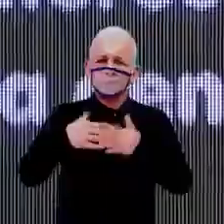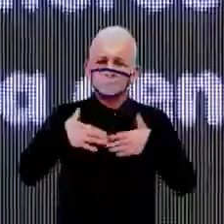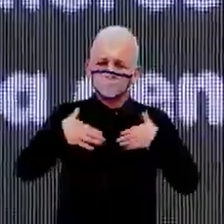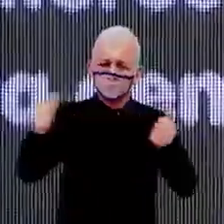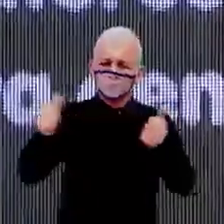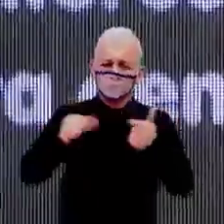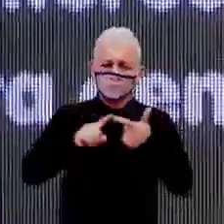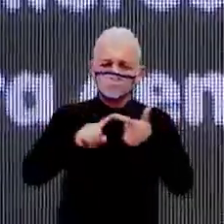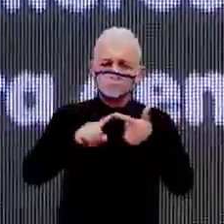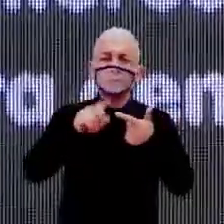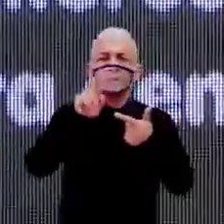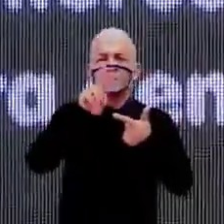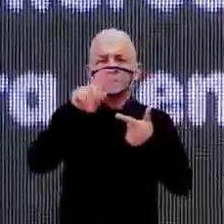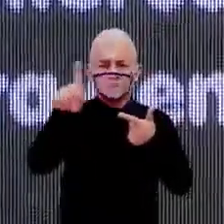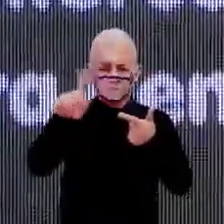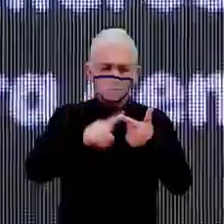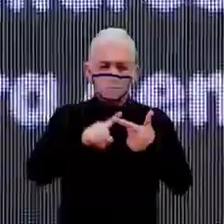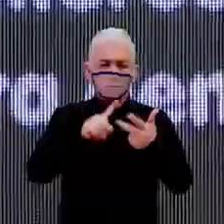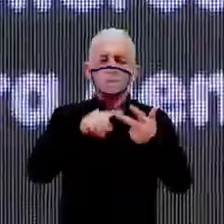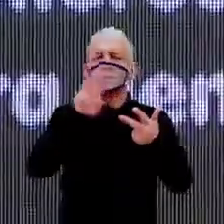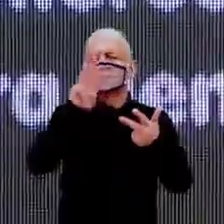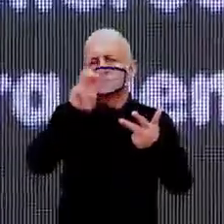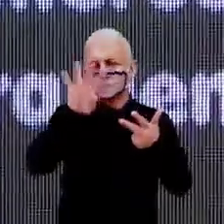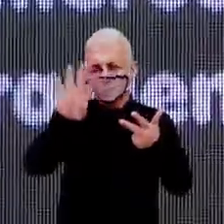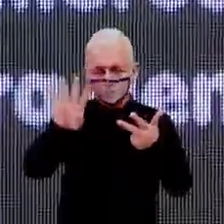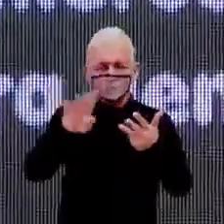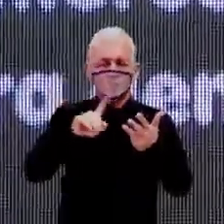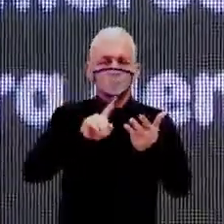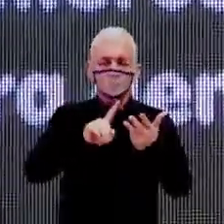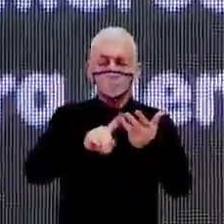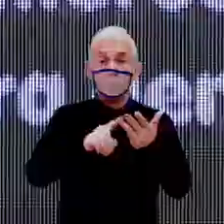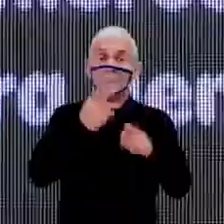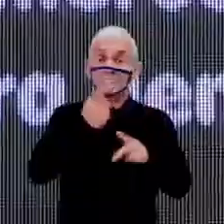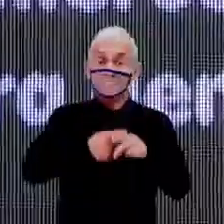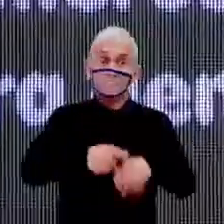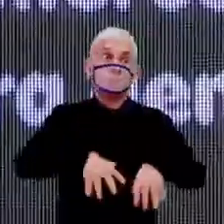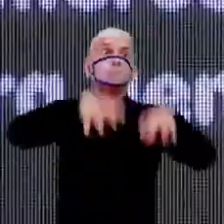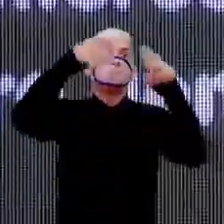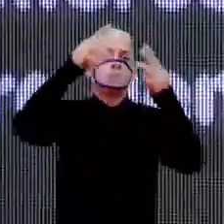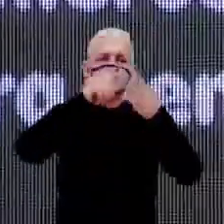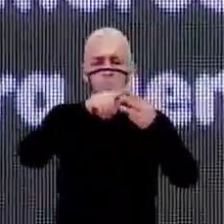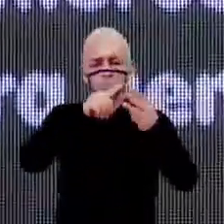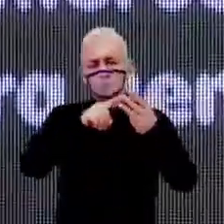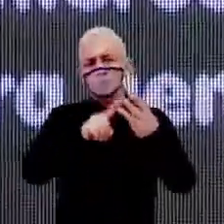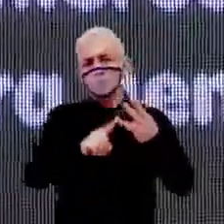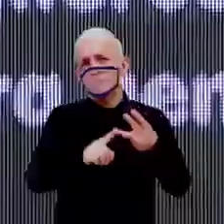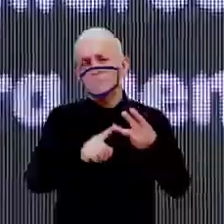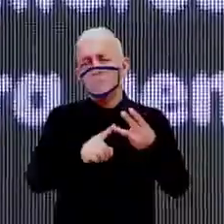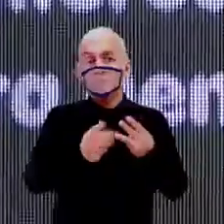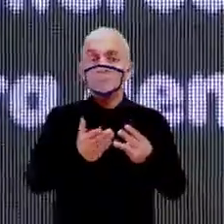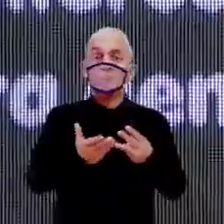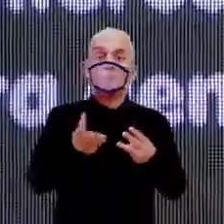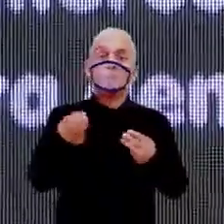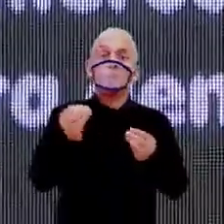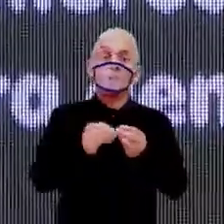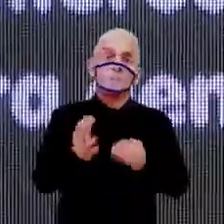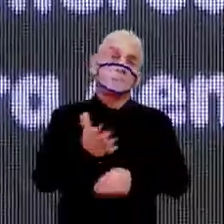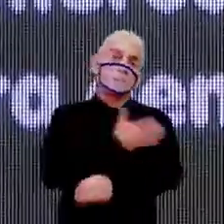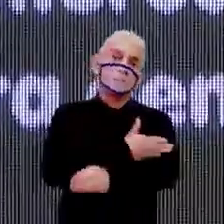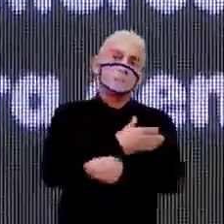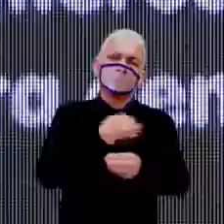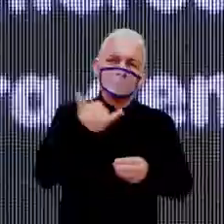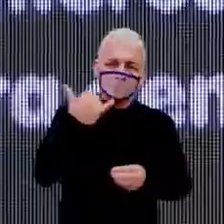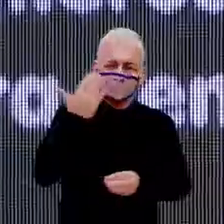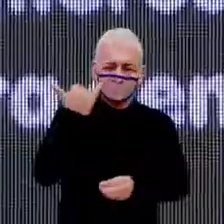en la 21, pensamos en la 84, pero no sabemos que mucho antes, ya